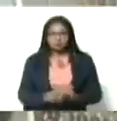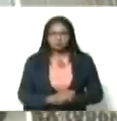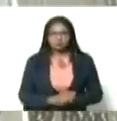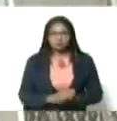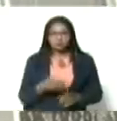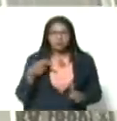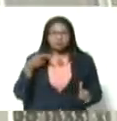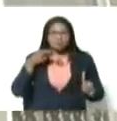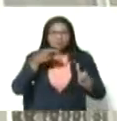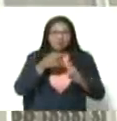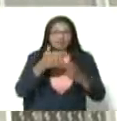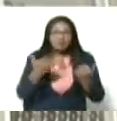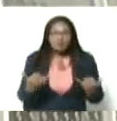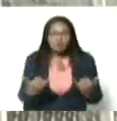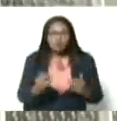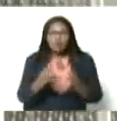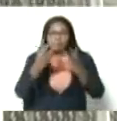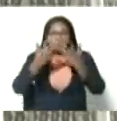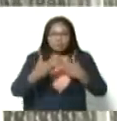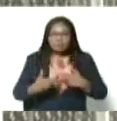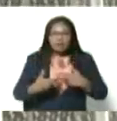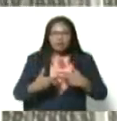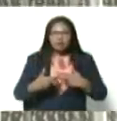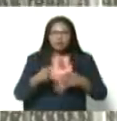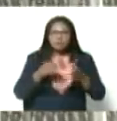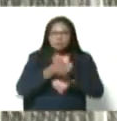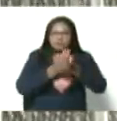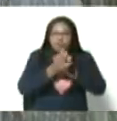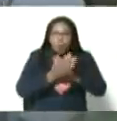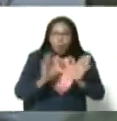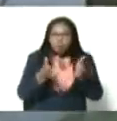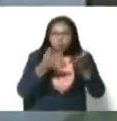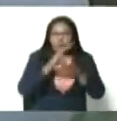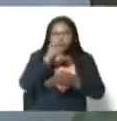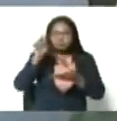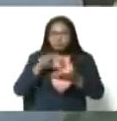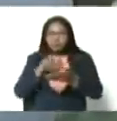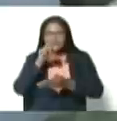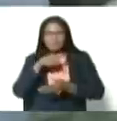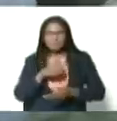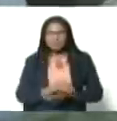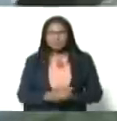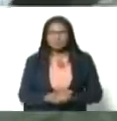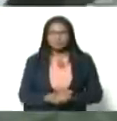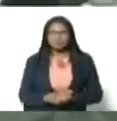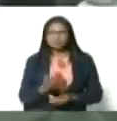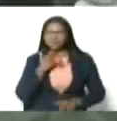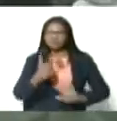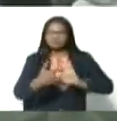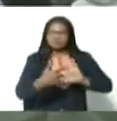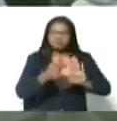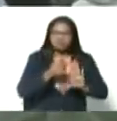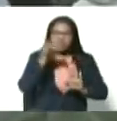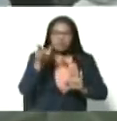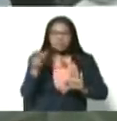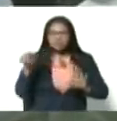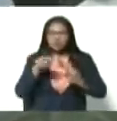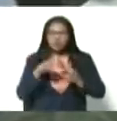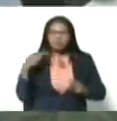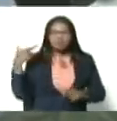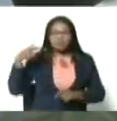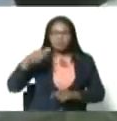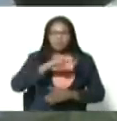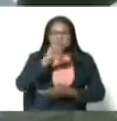dirigentes sindicales, empresarios y emprendedores nacionales, y también en representación de las operadoras de